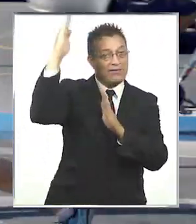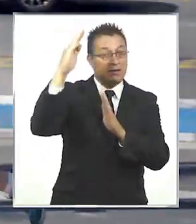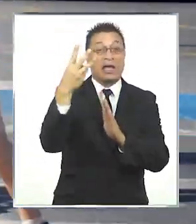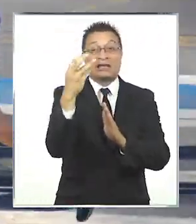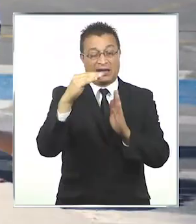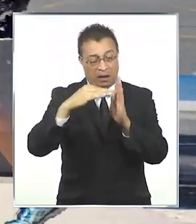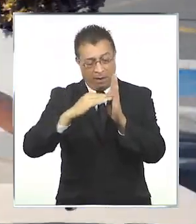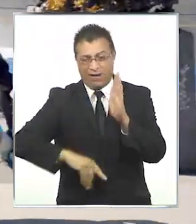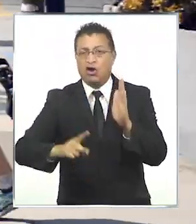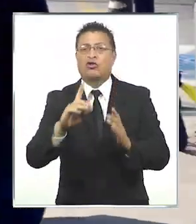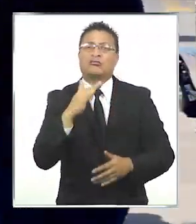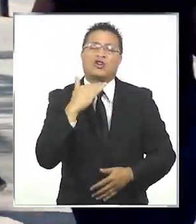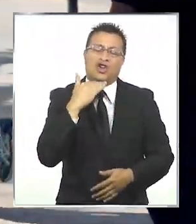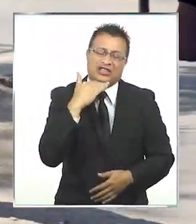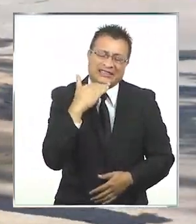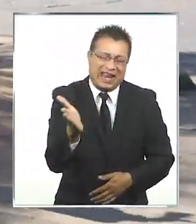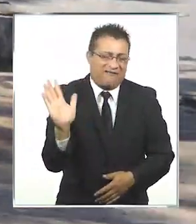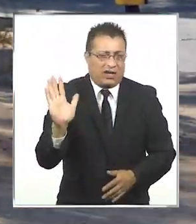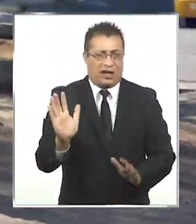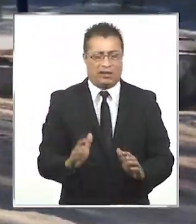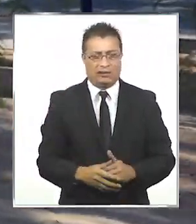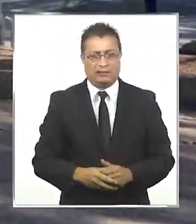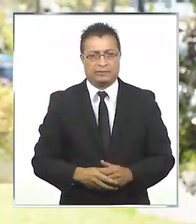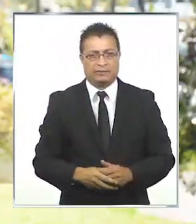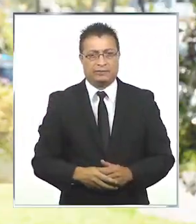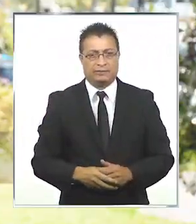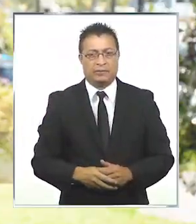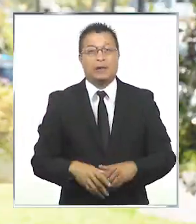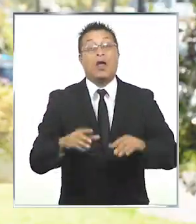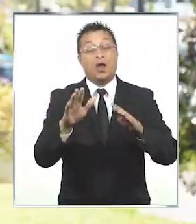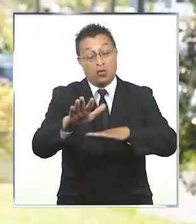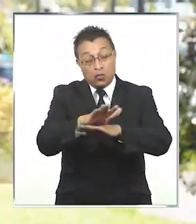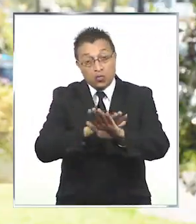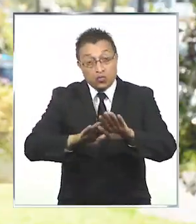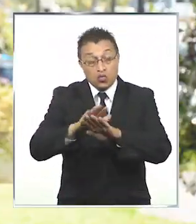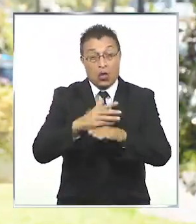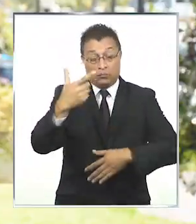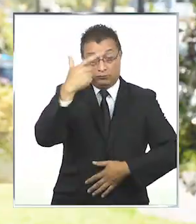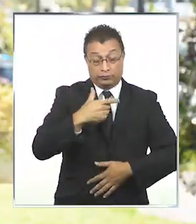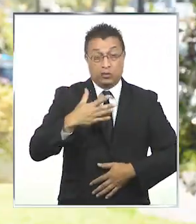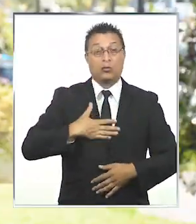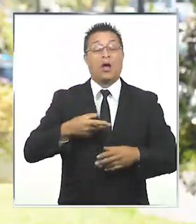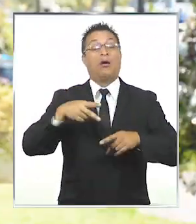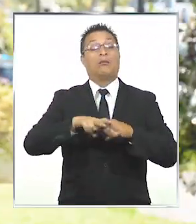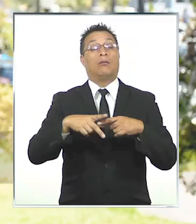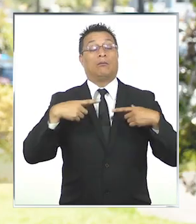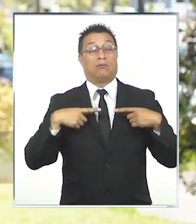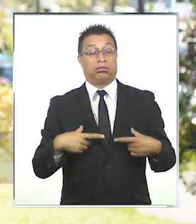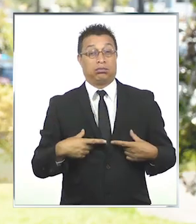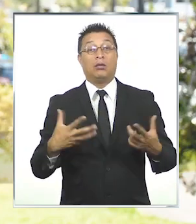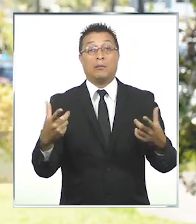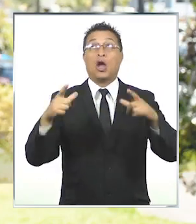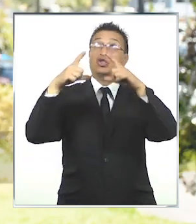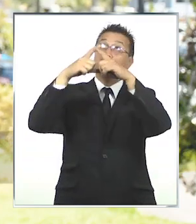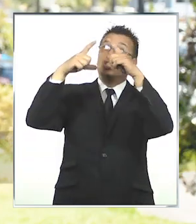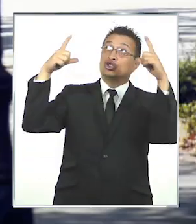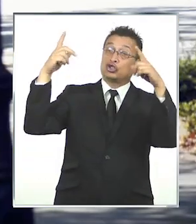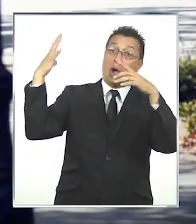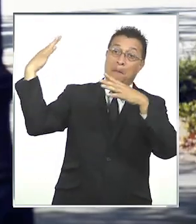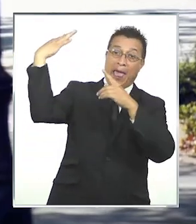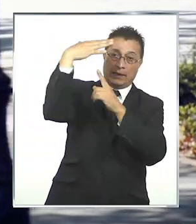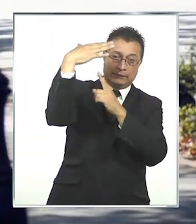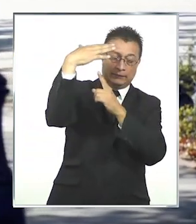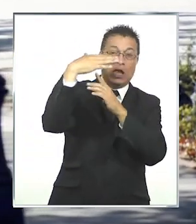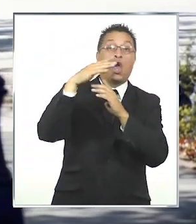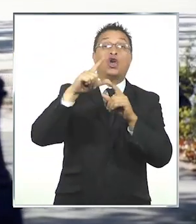de factor 30 para arriba, de 30 para abajo no sirve para absolutamente nada. Y la protección mientras uno está en reposo, para eso